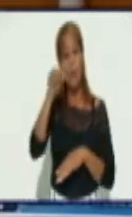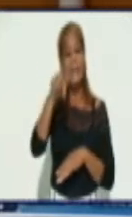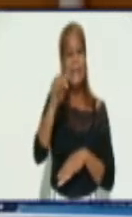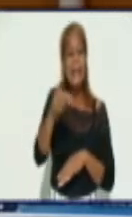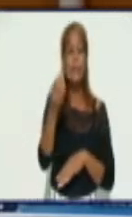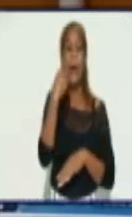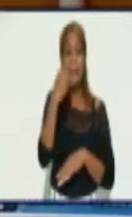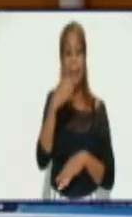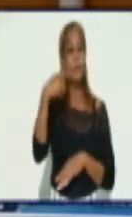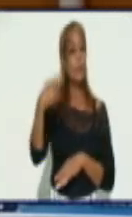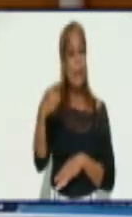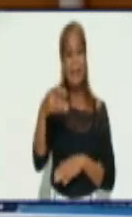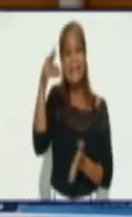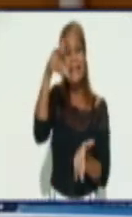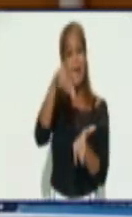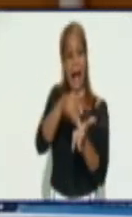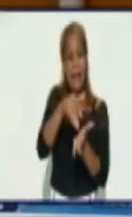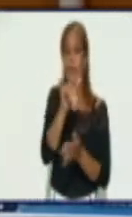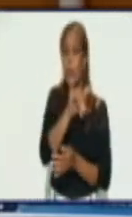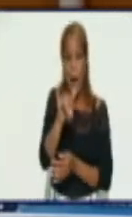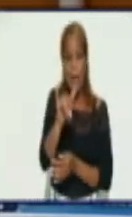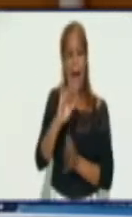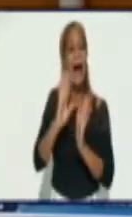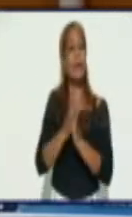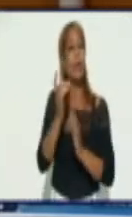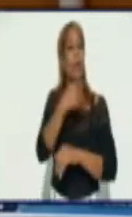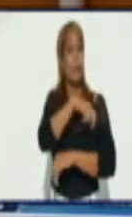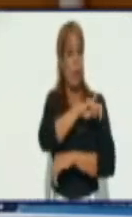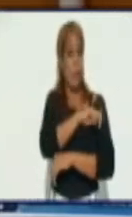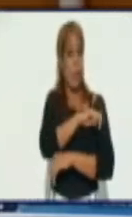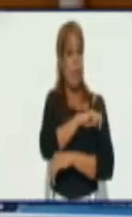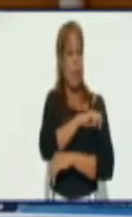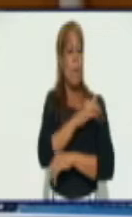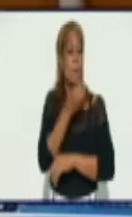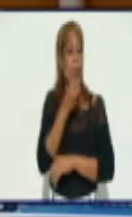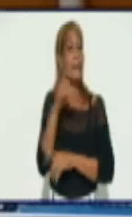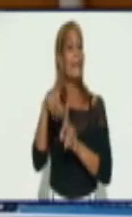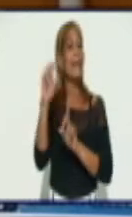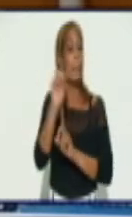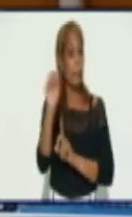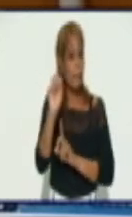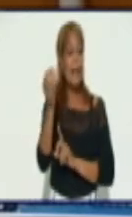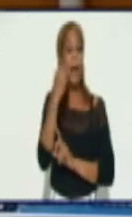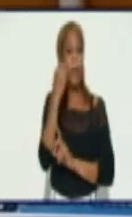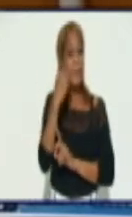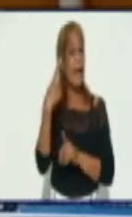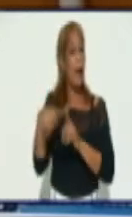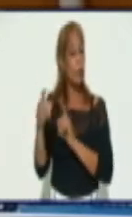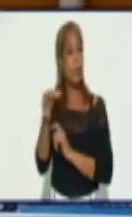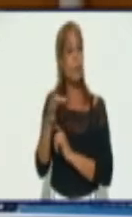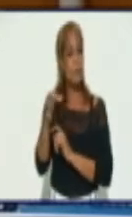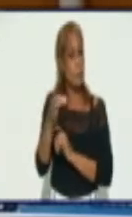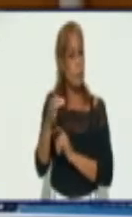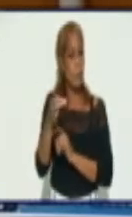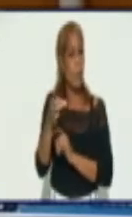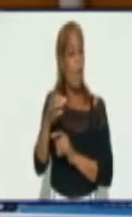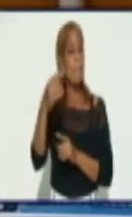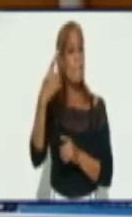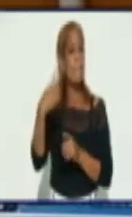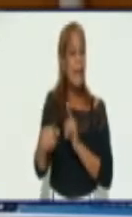otro pueblo porque todos estamos diciendo que vamos a asegurar esto no estamos asegurando esto con medidas que vamos a defender que